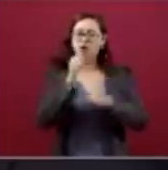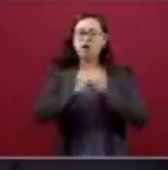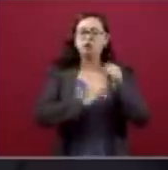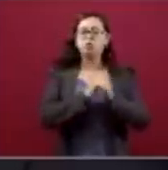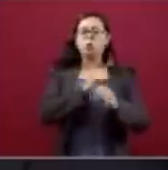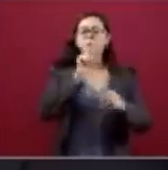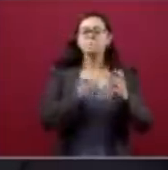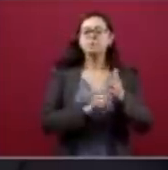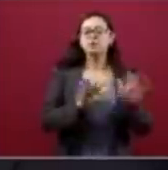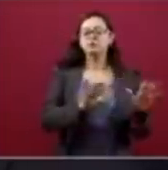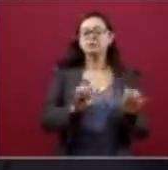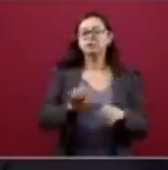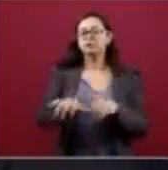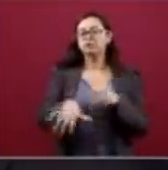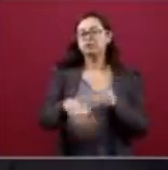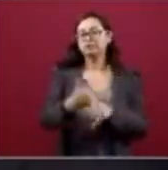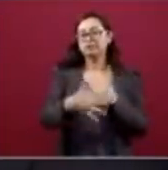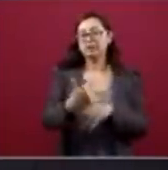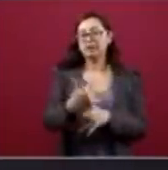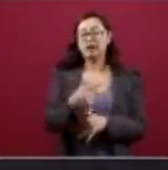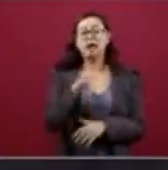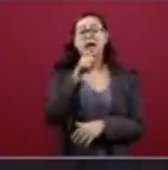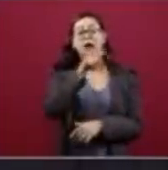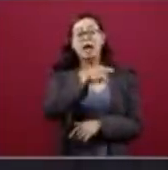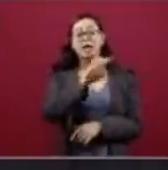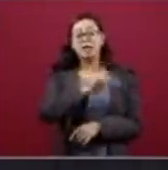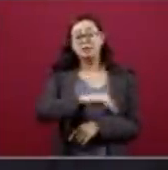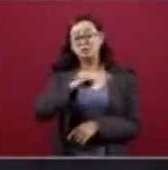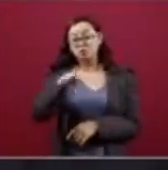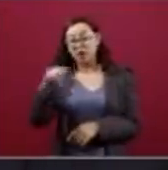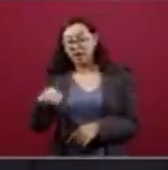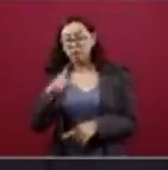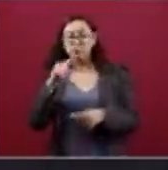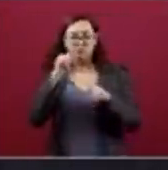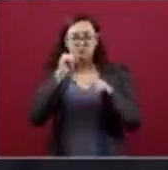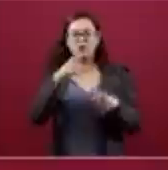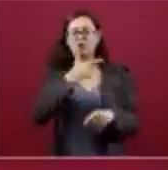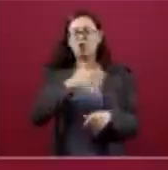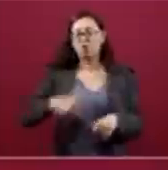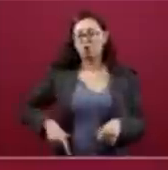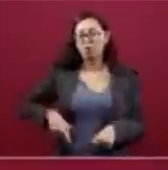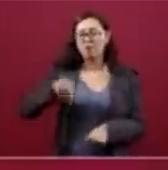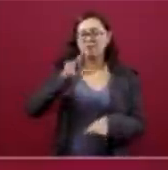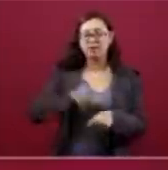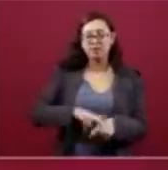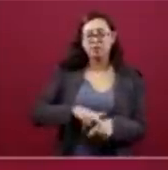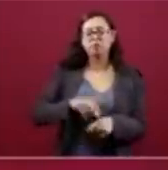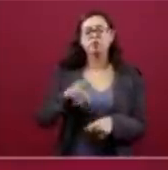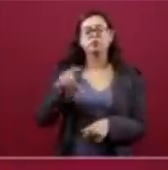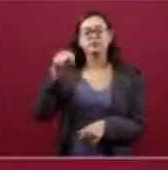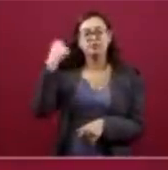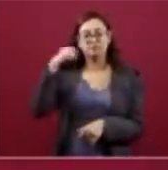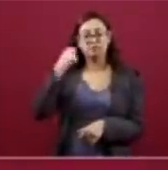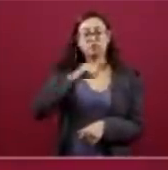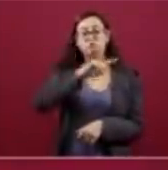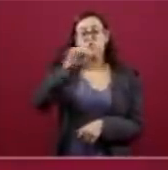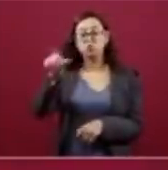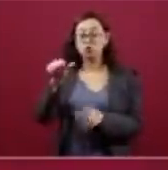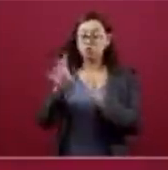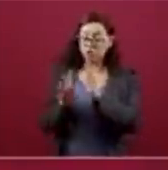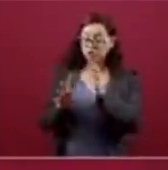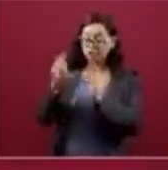1915, siendo michoacano. Luego fue constituyente en el 17 y